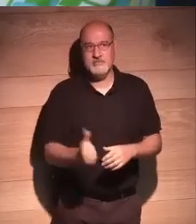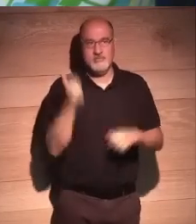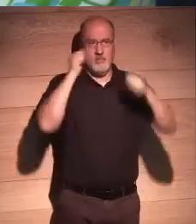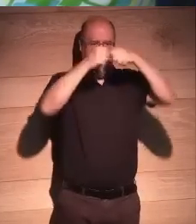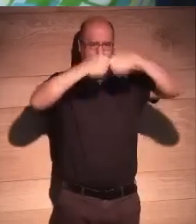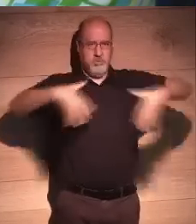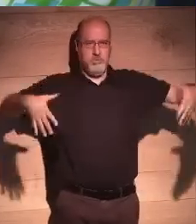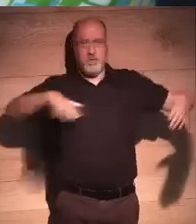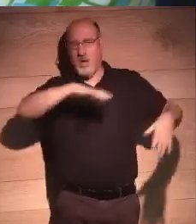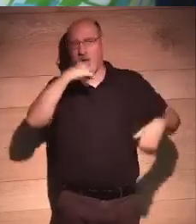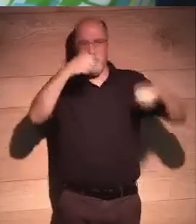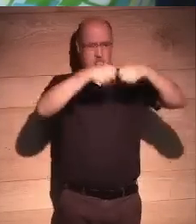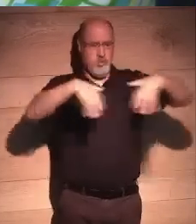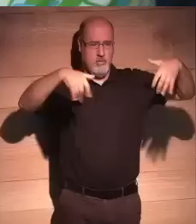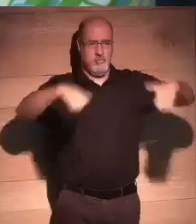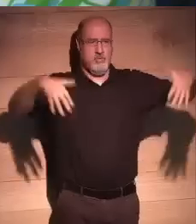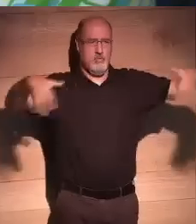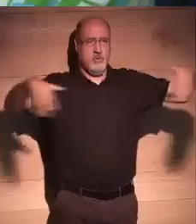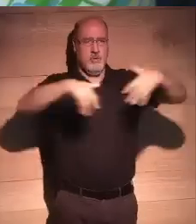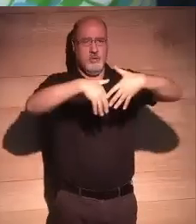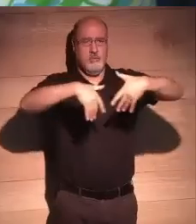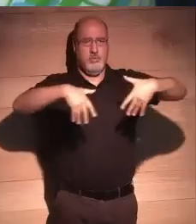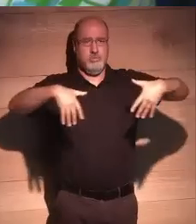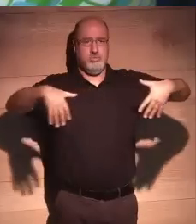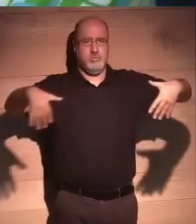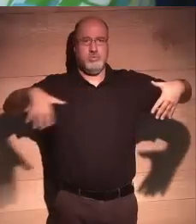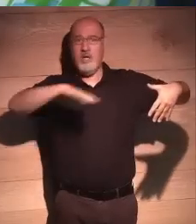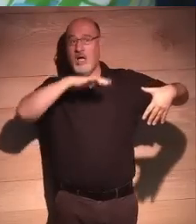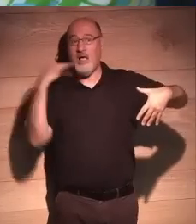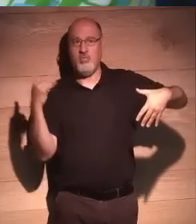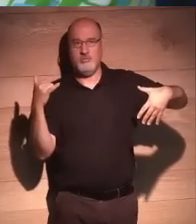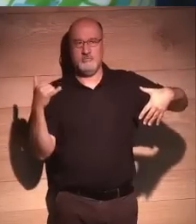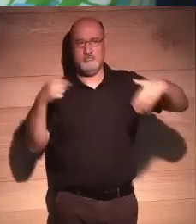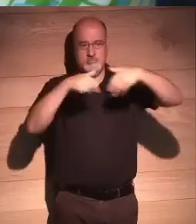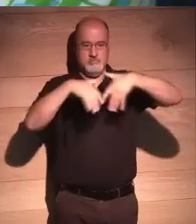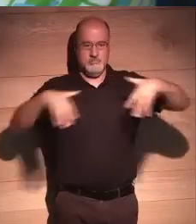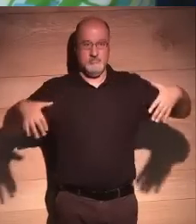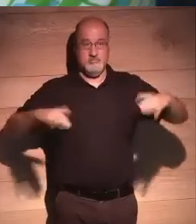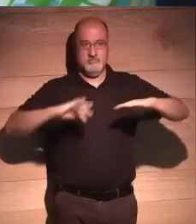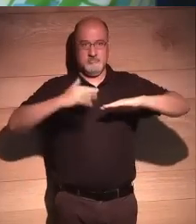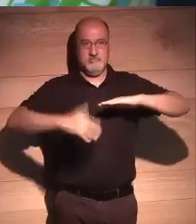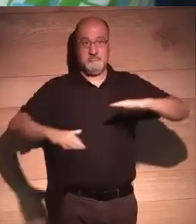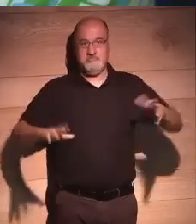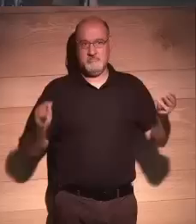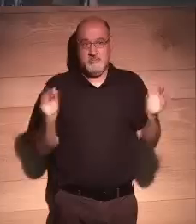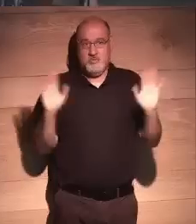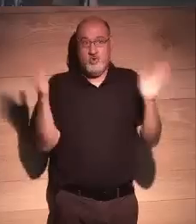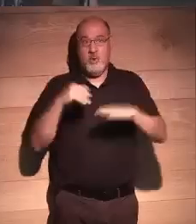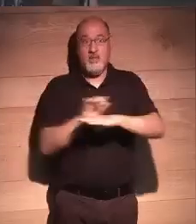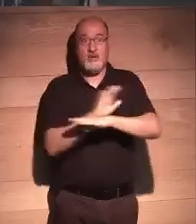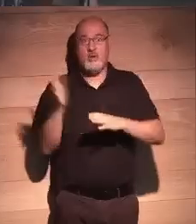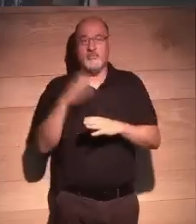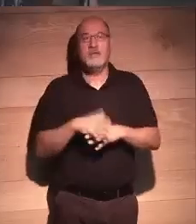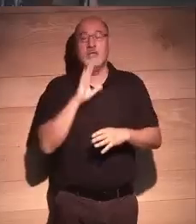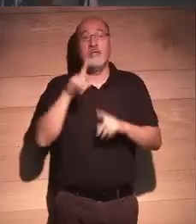telas azules, en todo el plato, una tela azul toda enorme. No se sabía dónde estaban los bajos y los altos y tal. Y ya